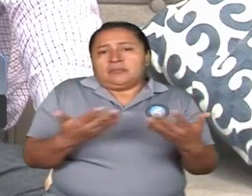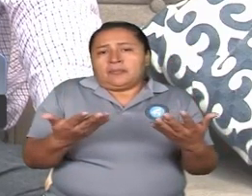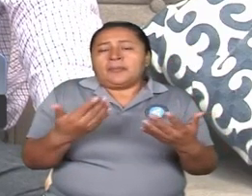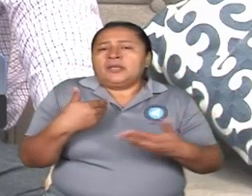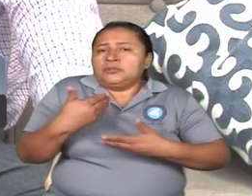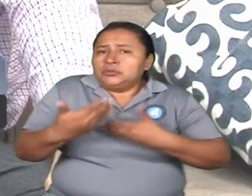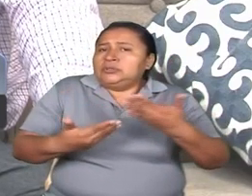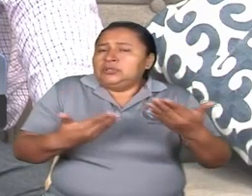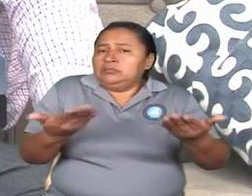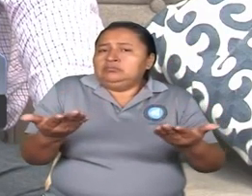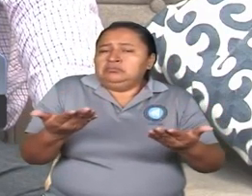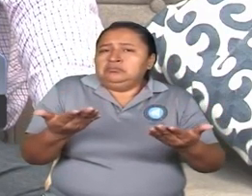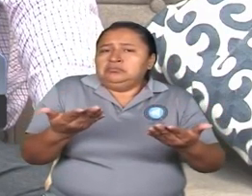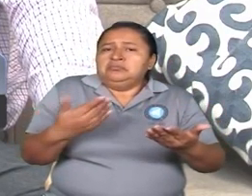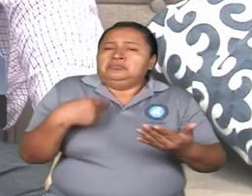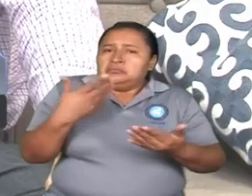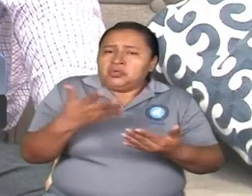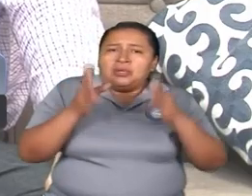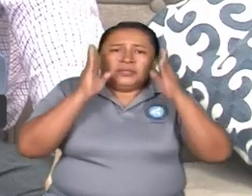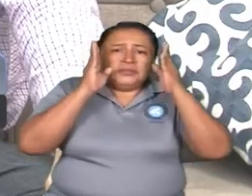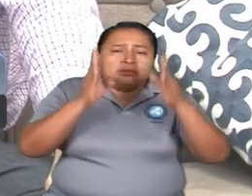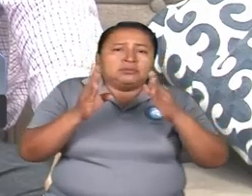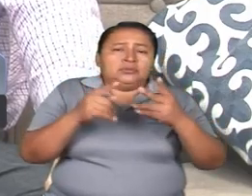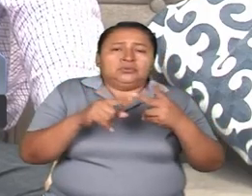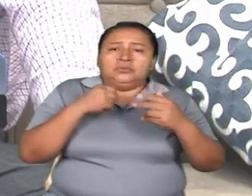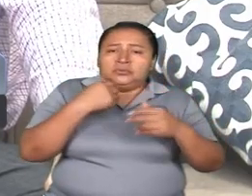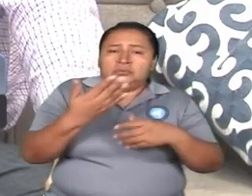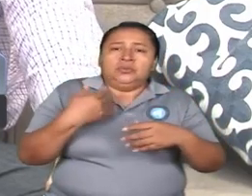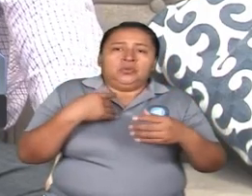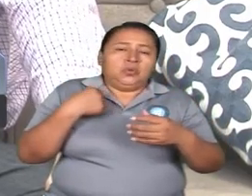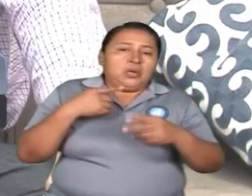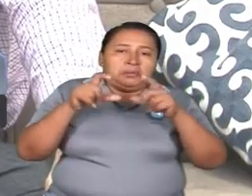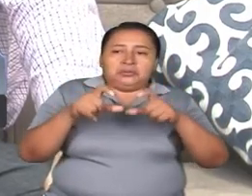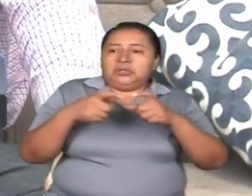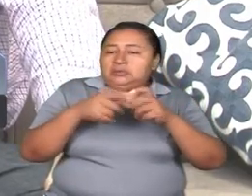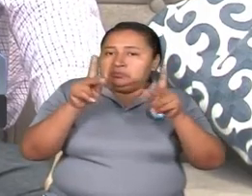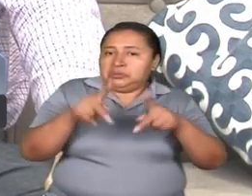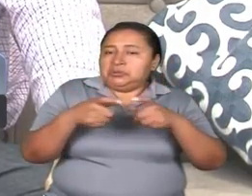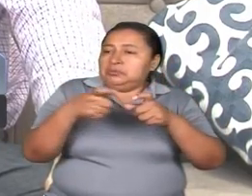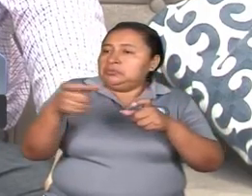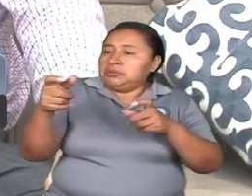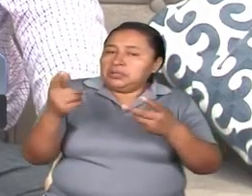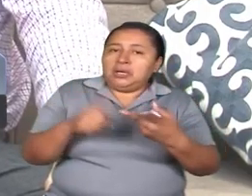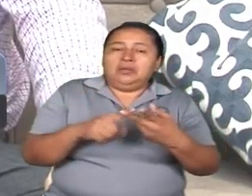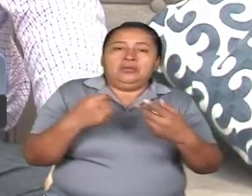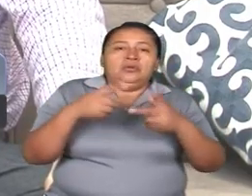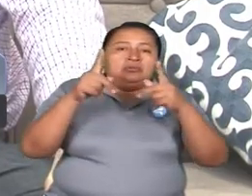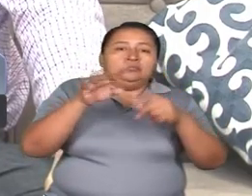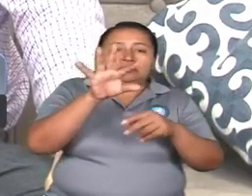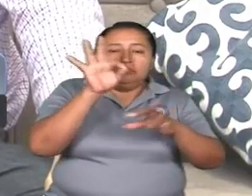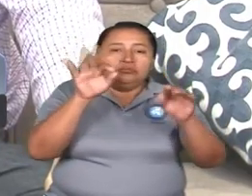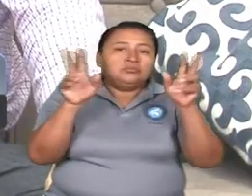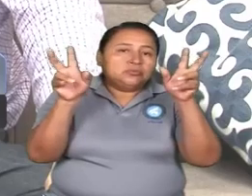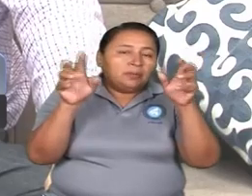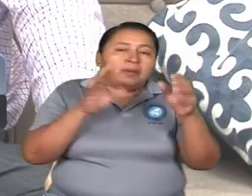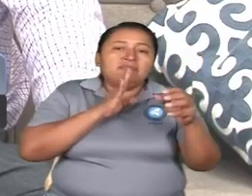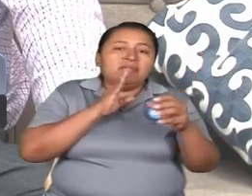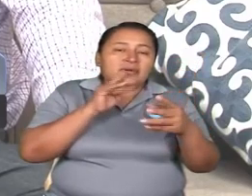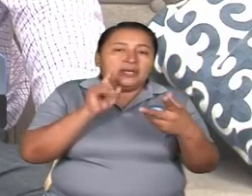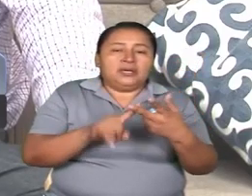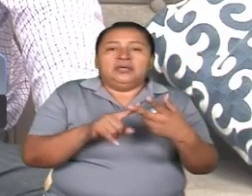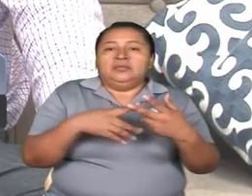Entonces, con la atención, con los invitados, con la escogencia de los temas que